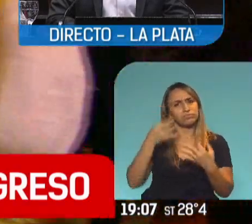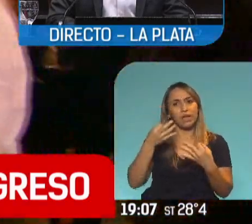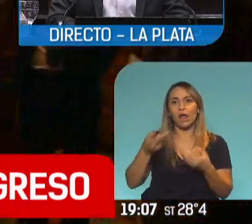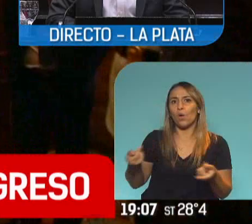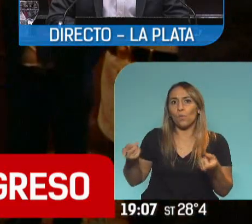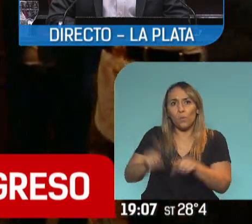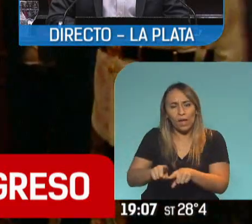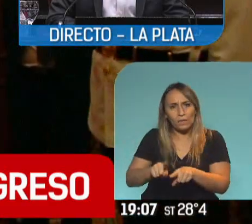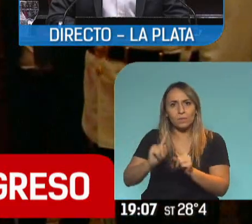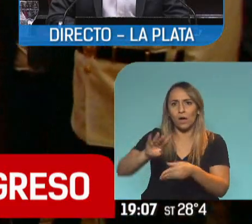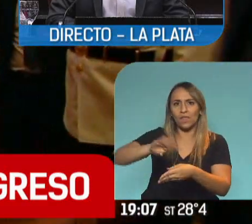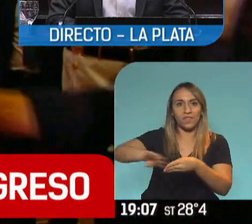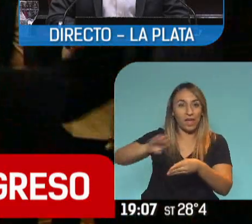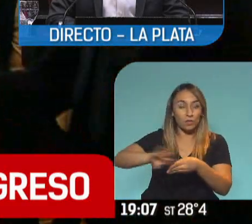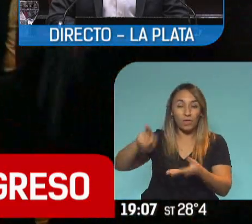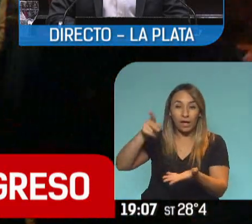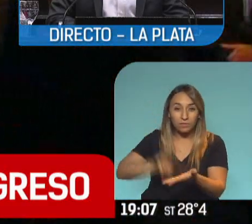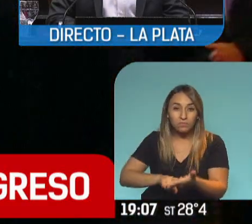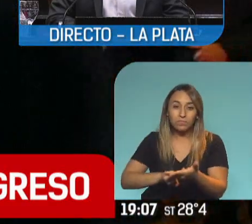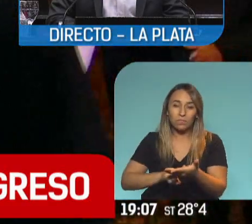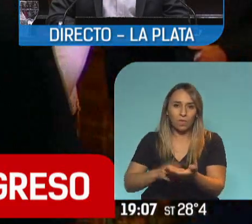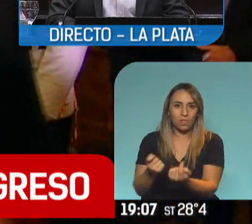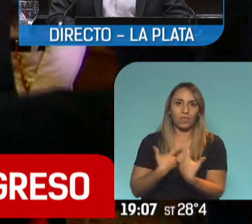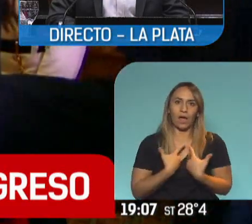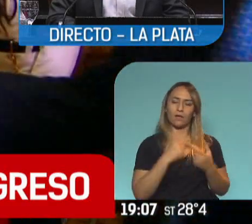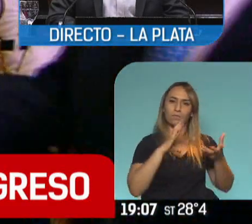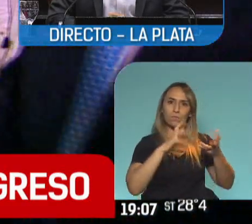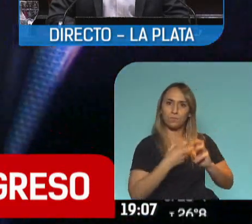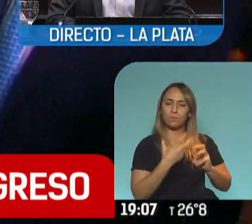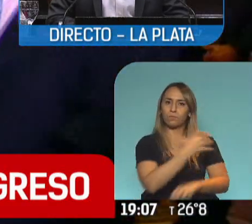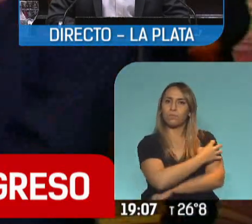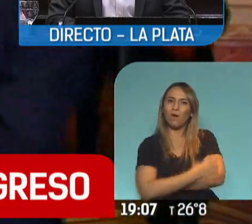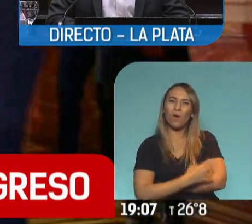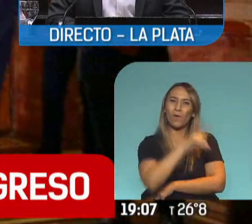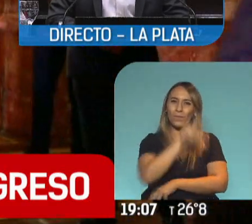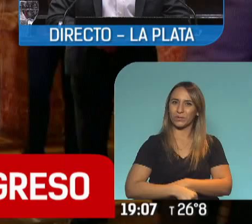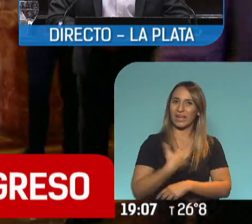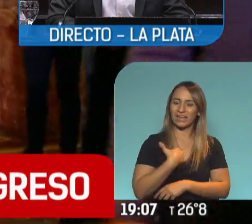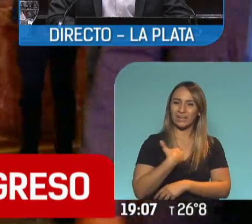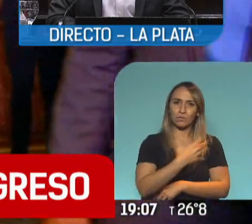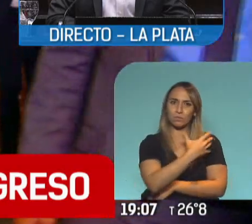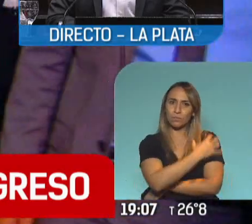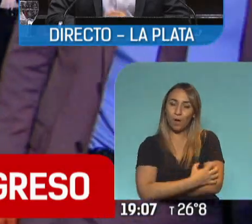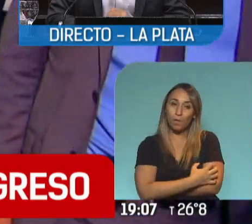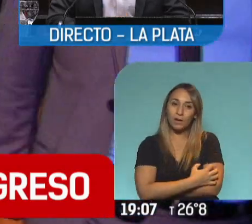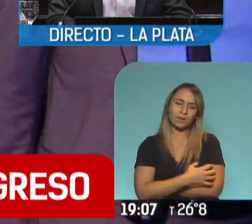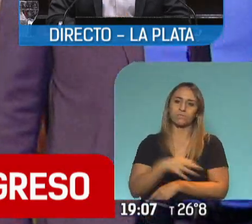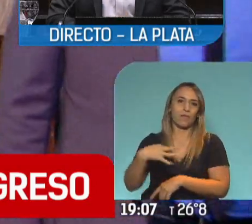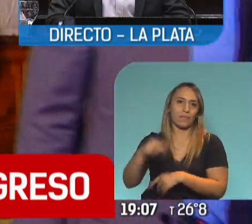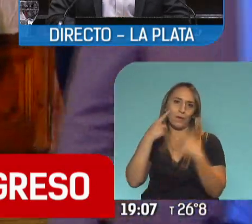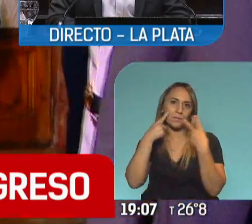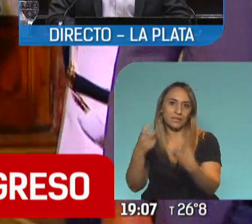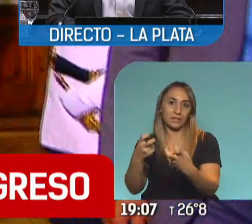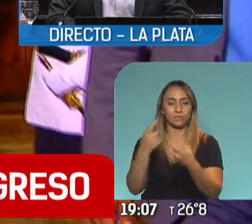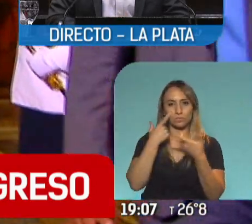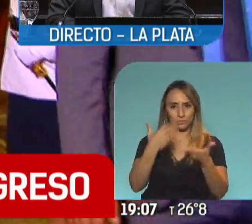ciclos de endeudamiento que empobrecen además al país, justamente tienen que investigarse. Compartimos ese pasaje del discurso